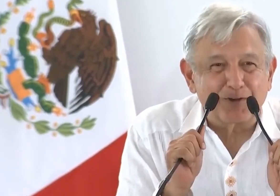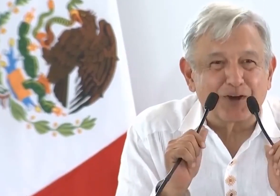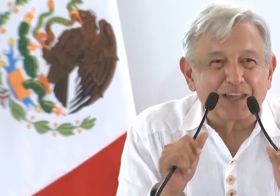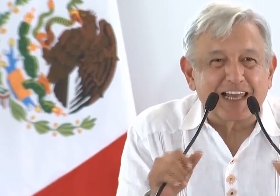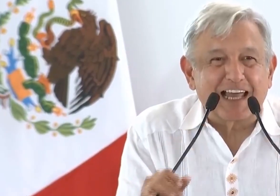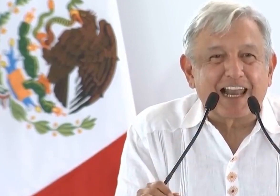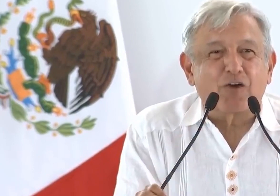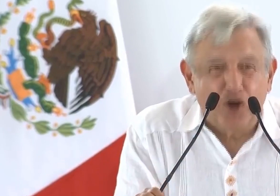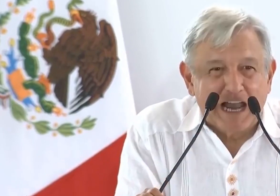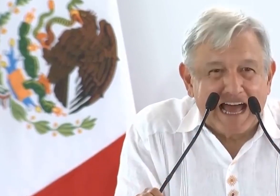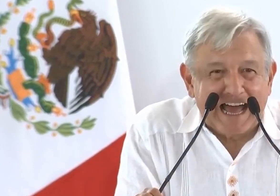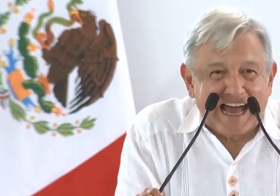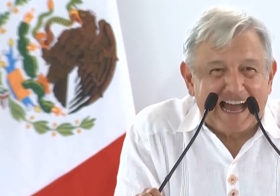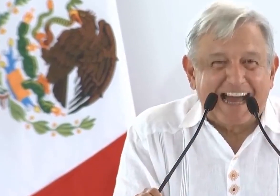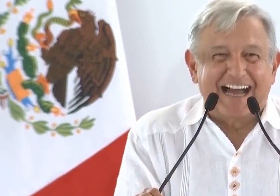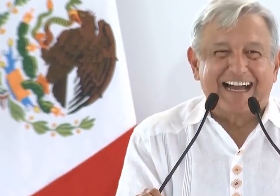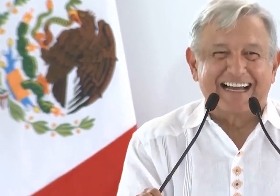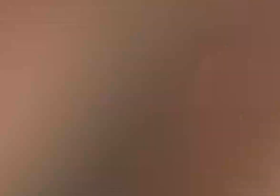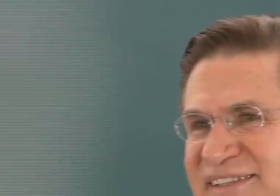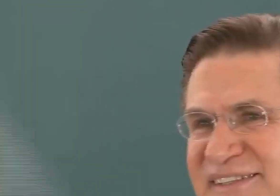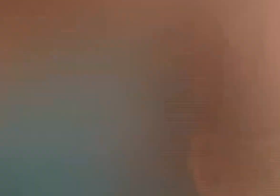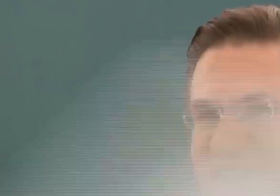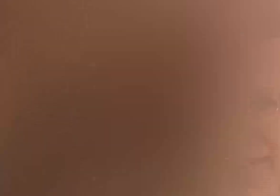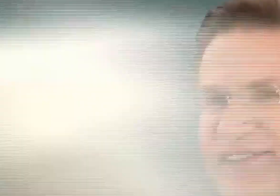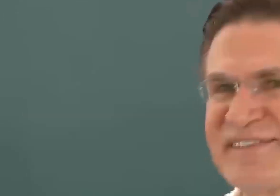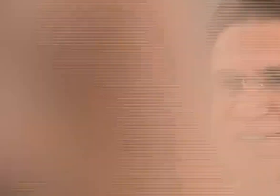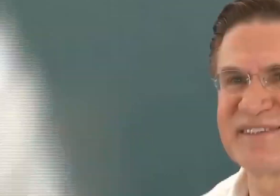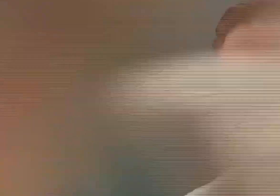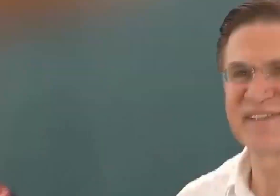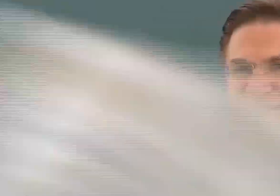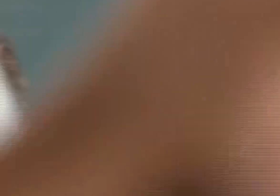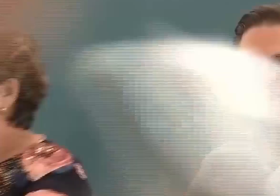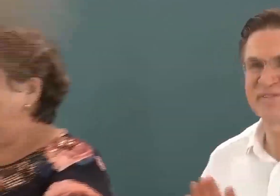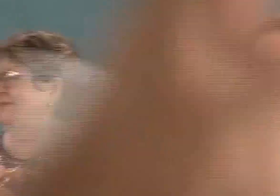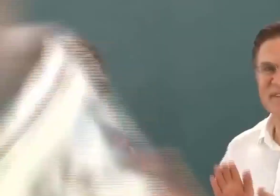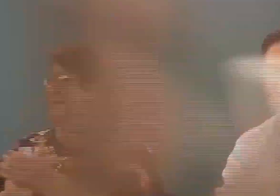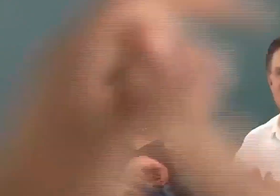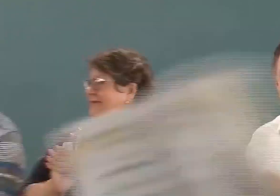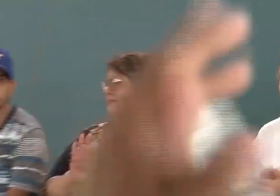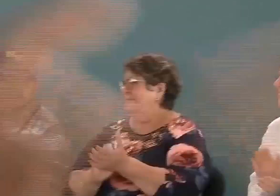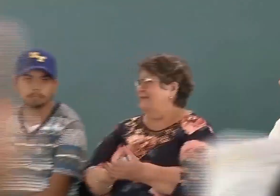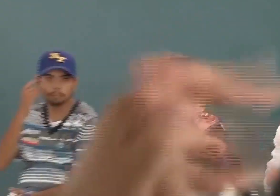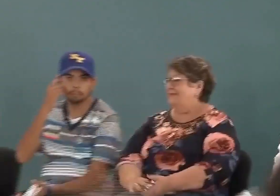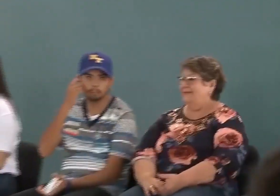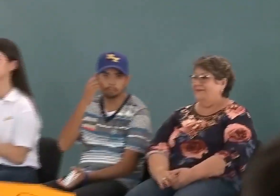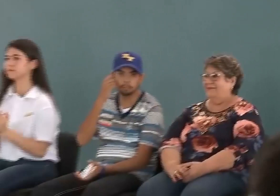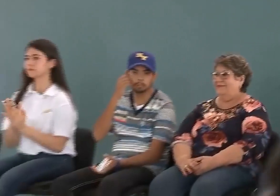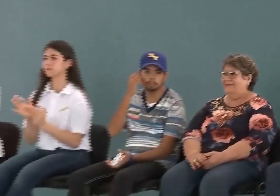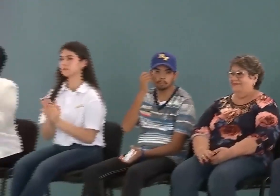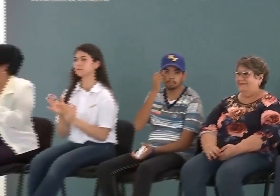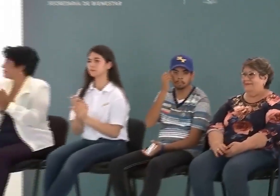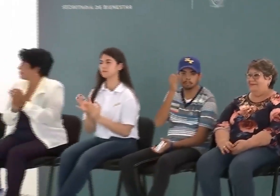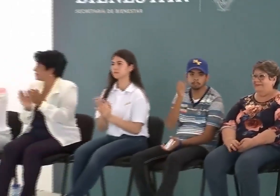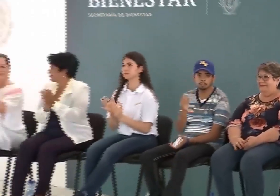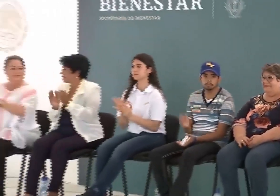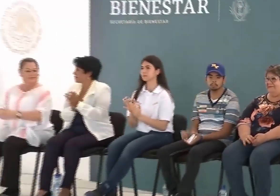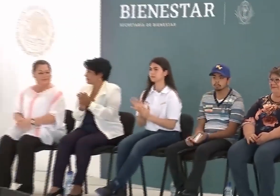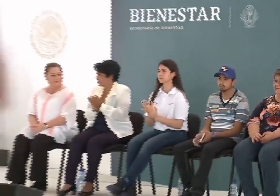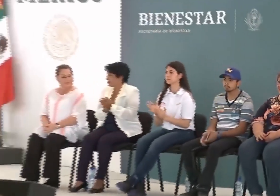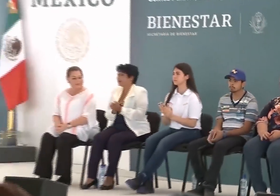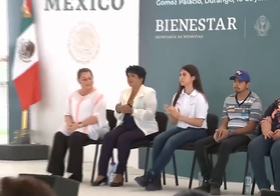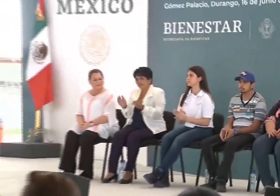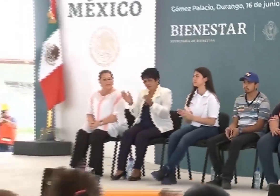no es que la gente se organice y que vote en un domingo sí o no